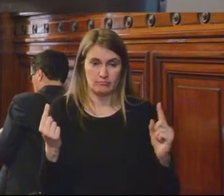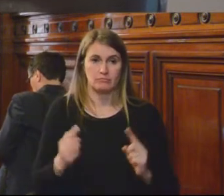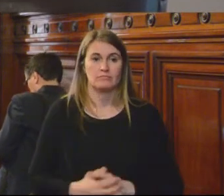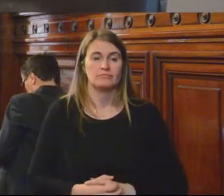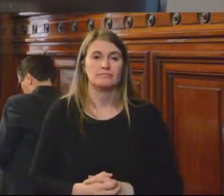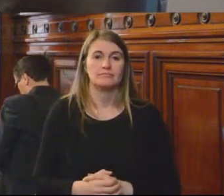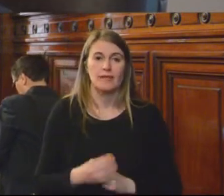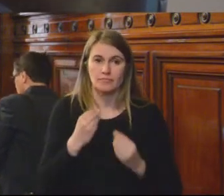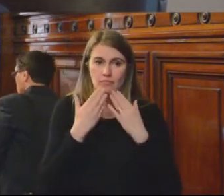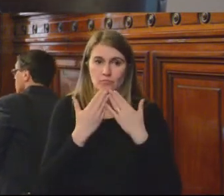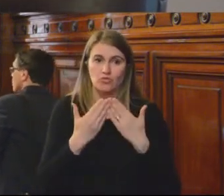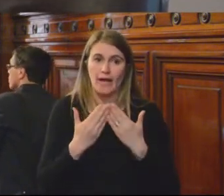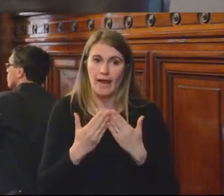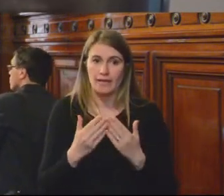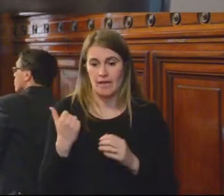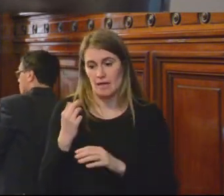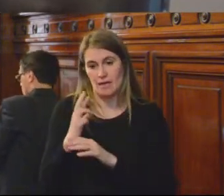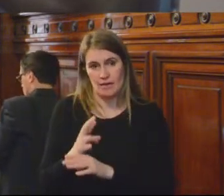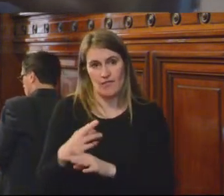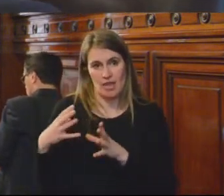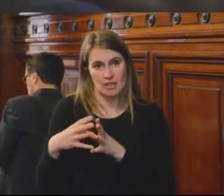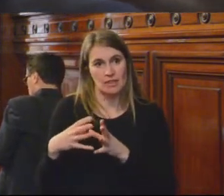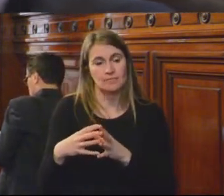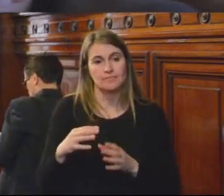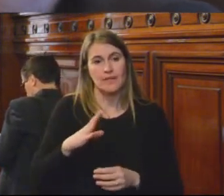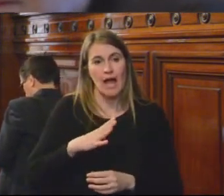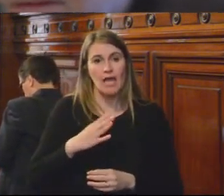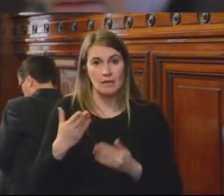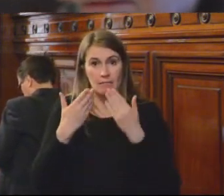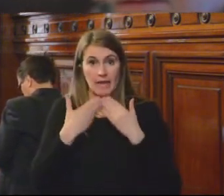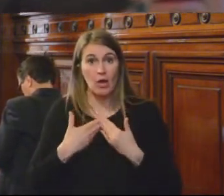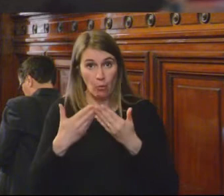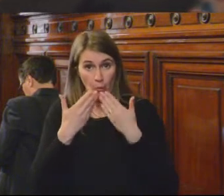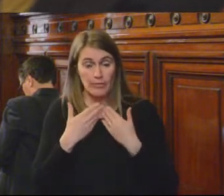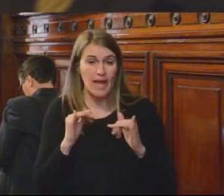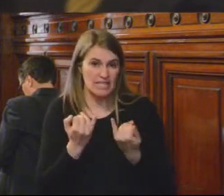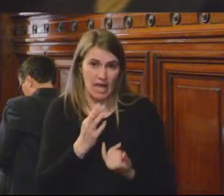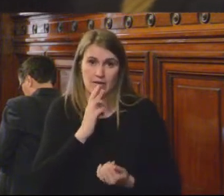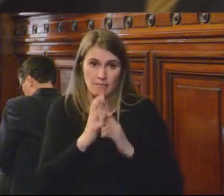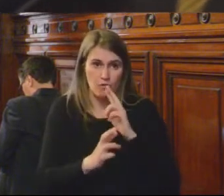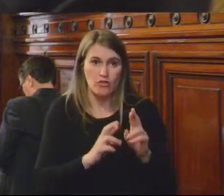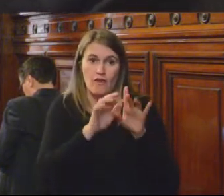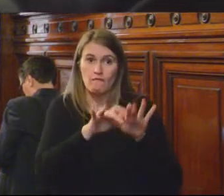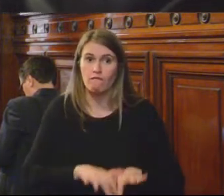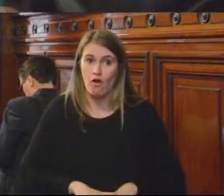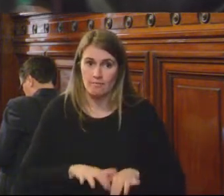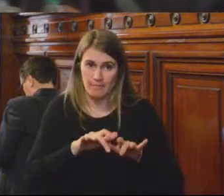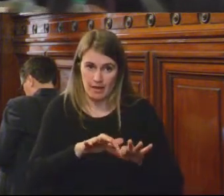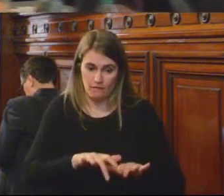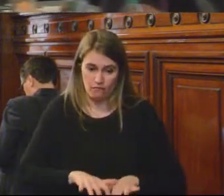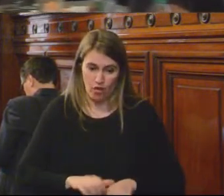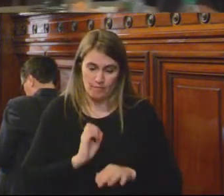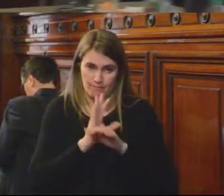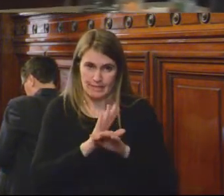Muchas gracias a los comisionados. Algunas de las preguntas que ustedes han realizado están respondidas en los informes que estamos consignando. Solamente